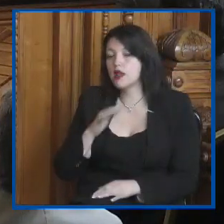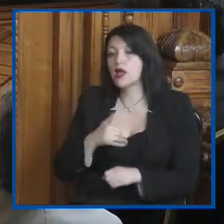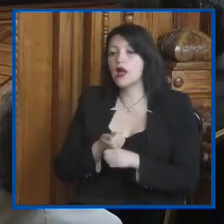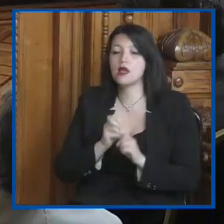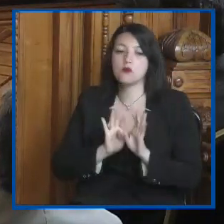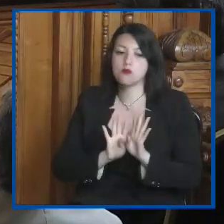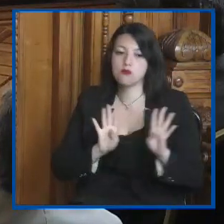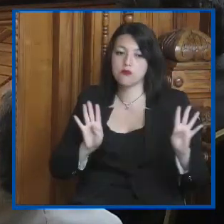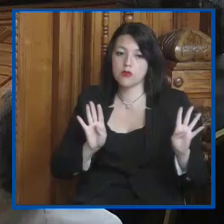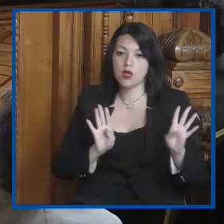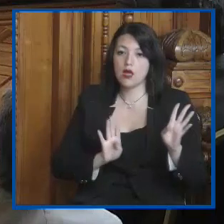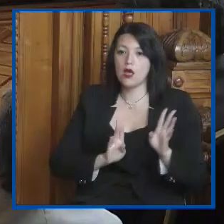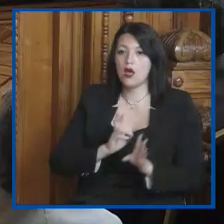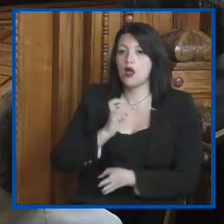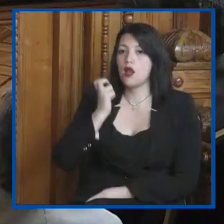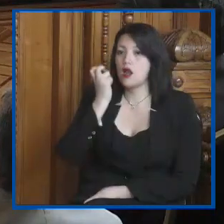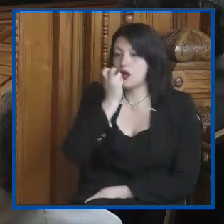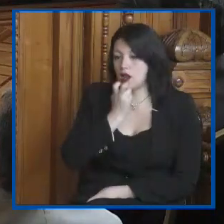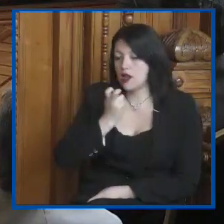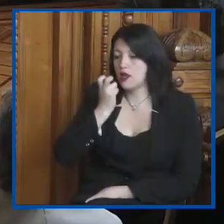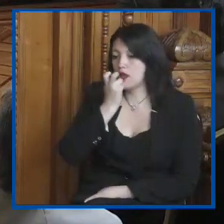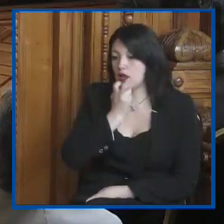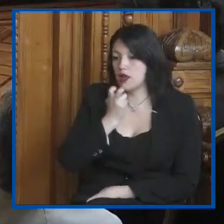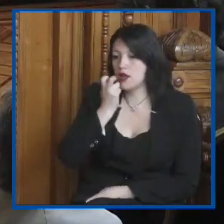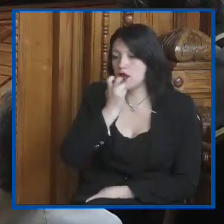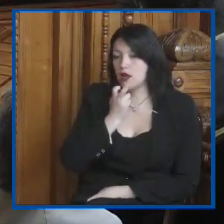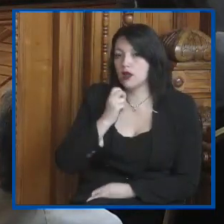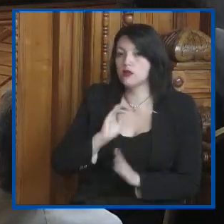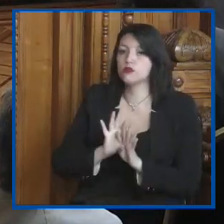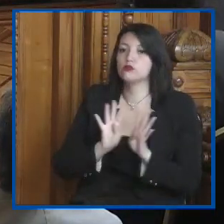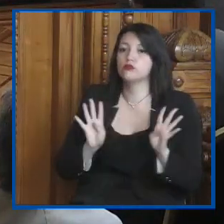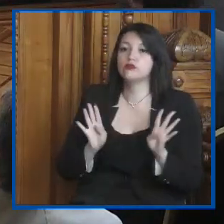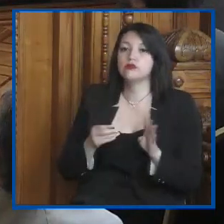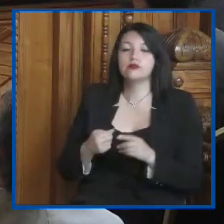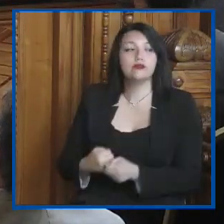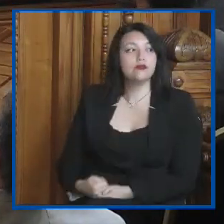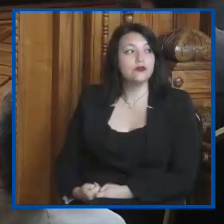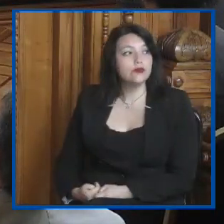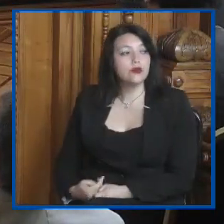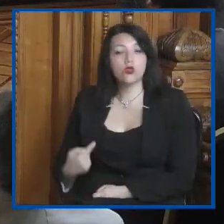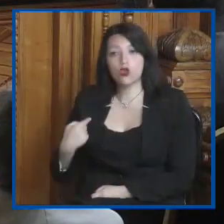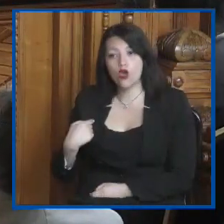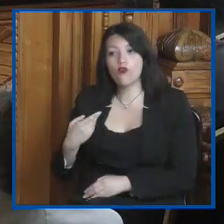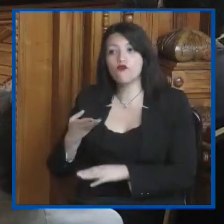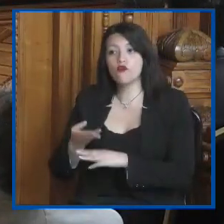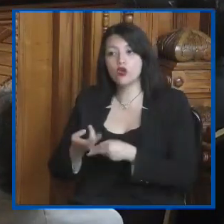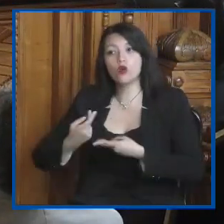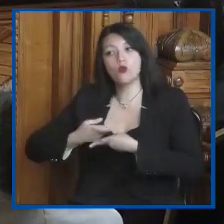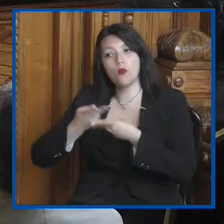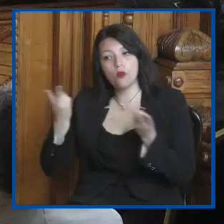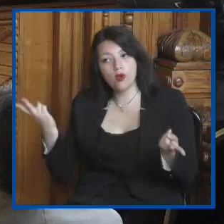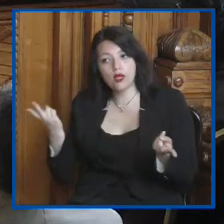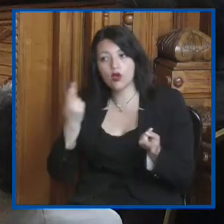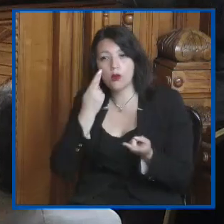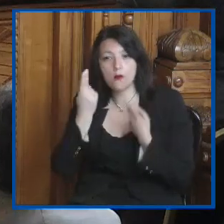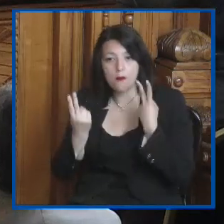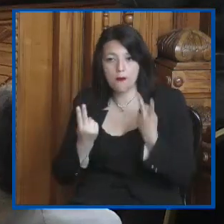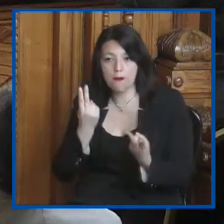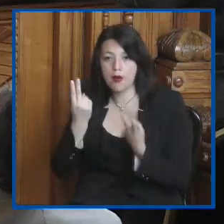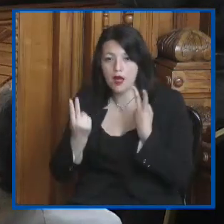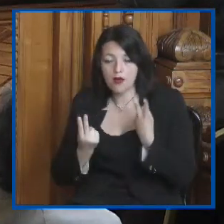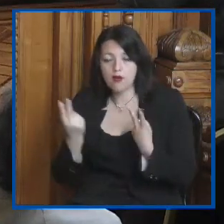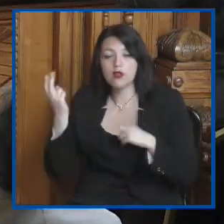estoy yo, pero me interesa mucho el tema del juicio por jurado. De hecho, voy como público muchas veces a ver juicios por jurado que